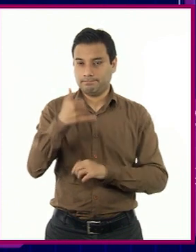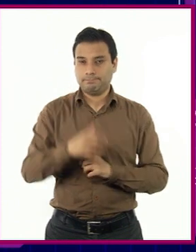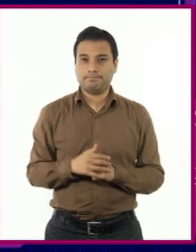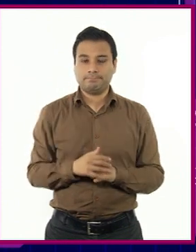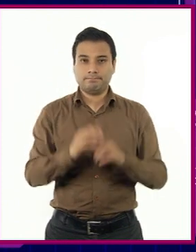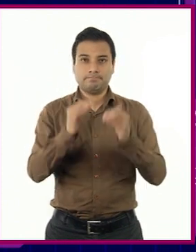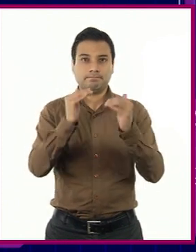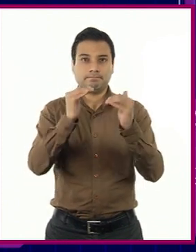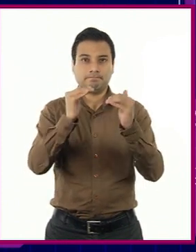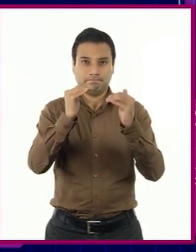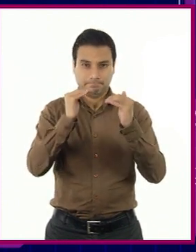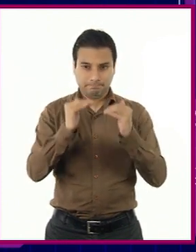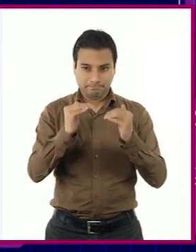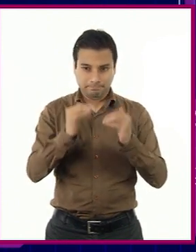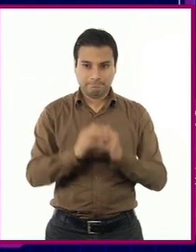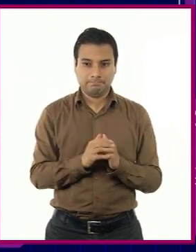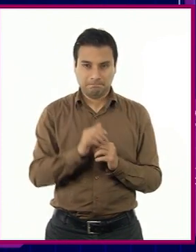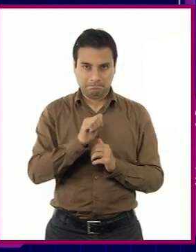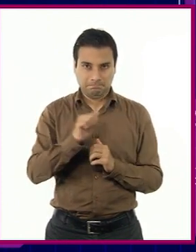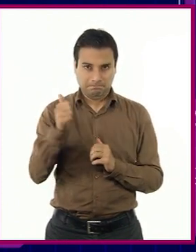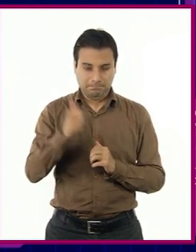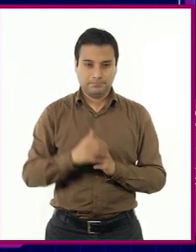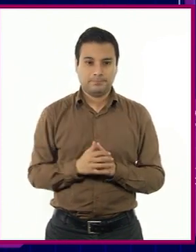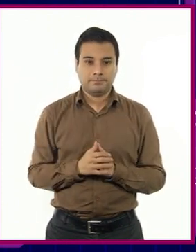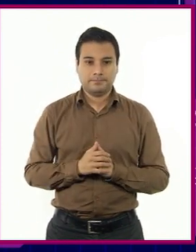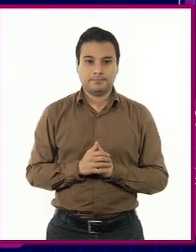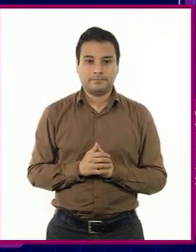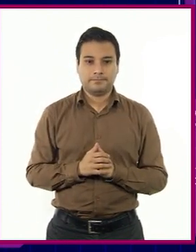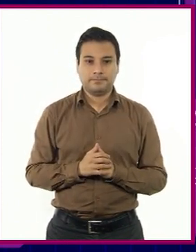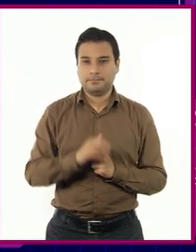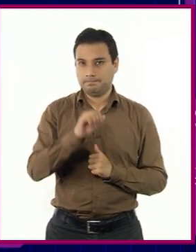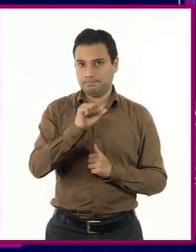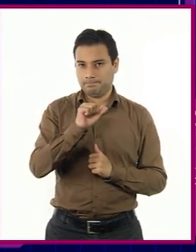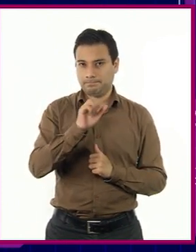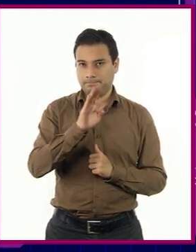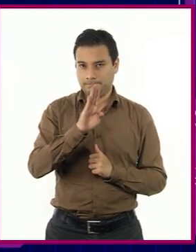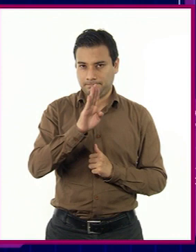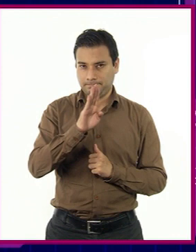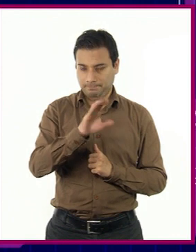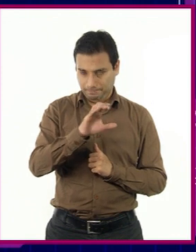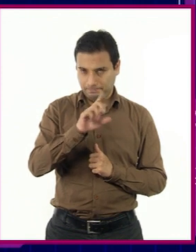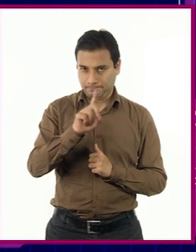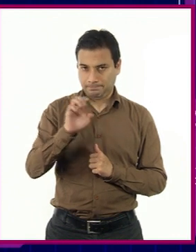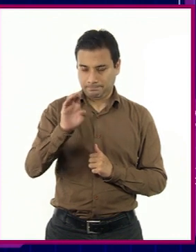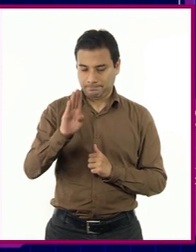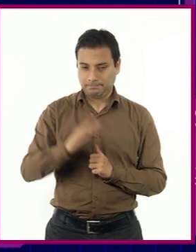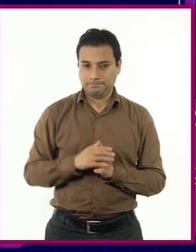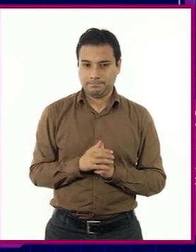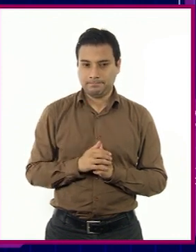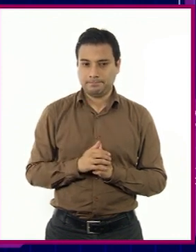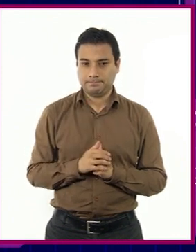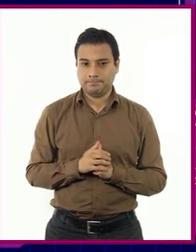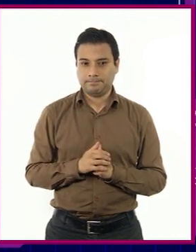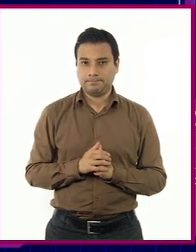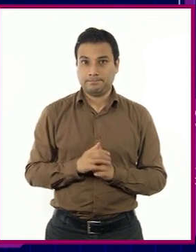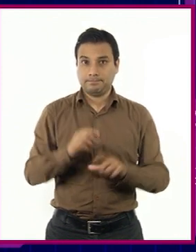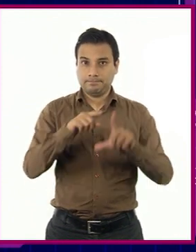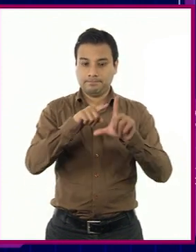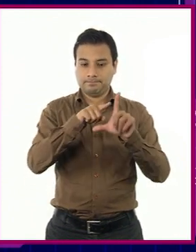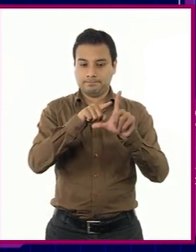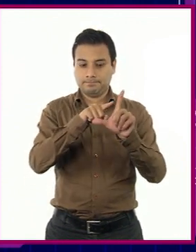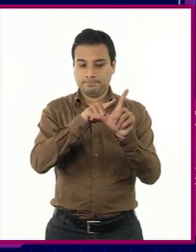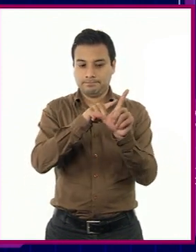Ahora, analicemos nuevamente nuestro paralelogramo ACDB y encontramos que el